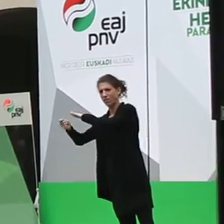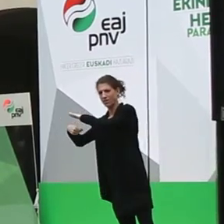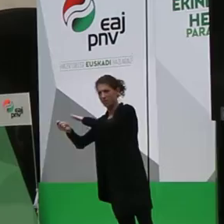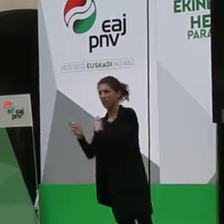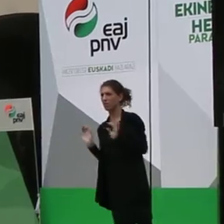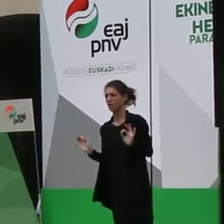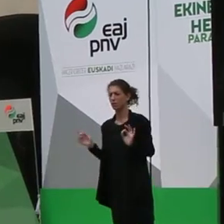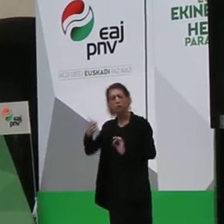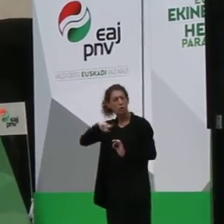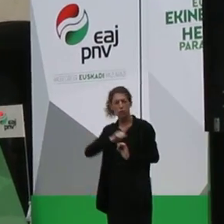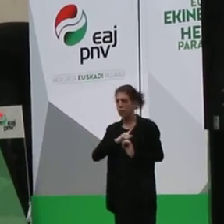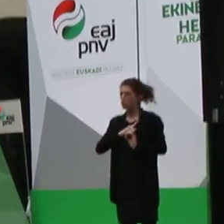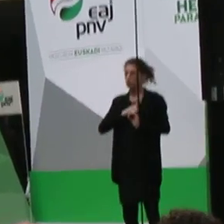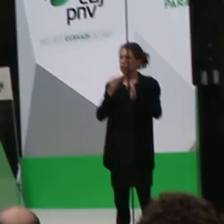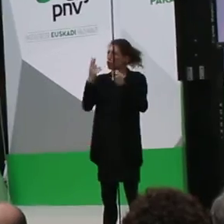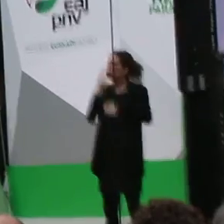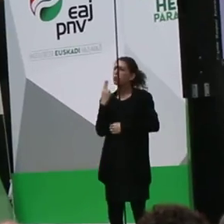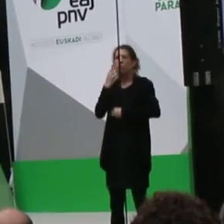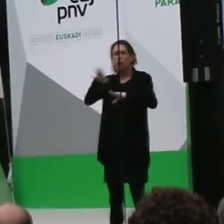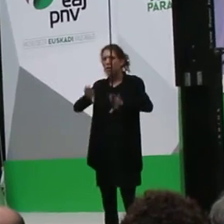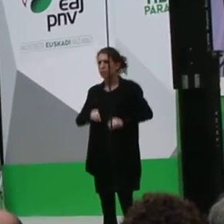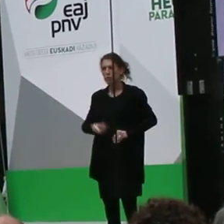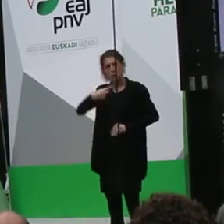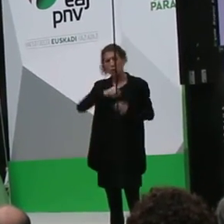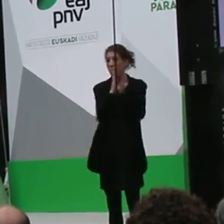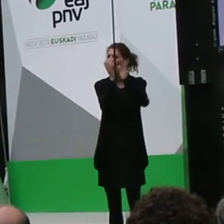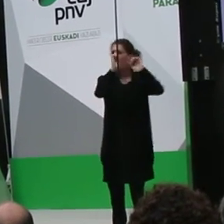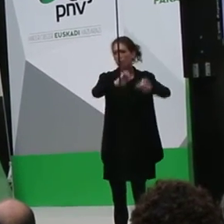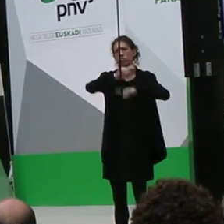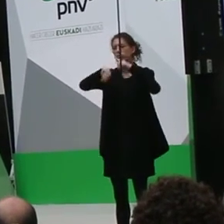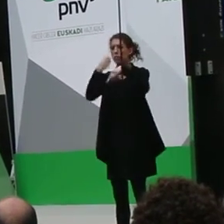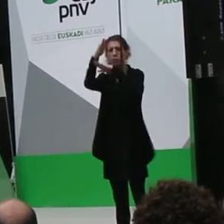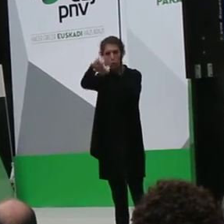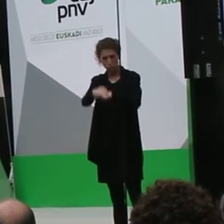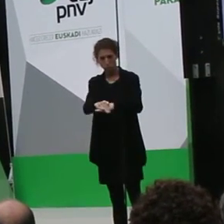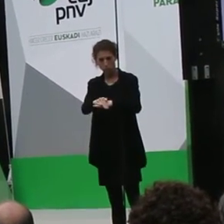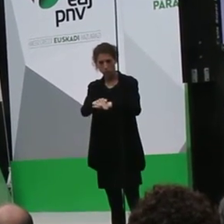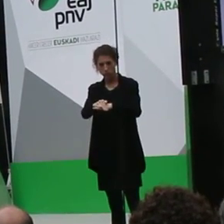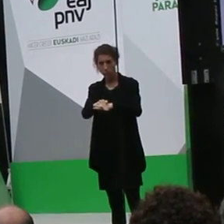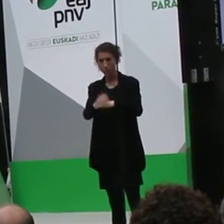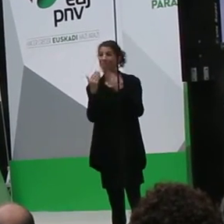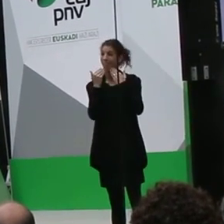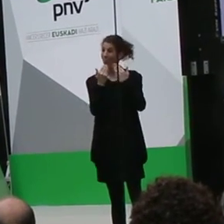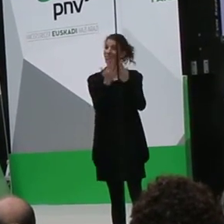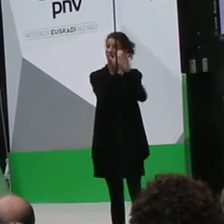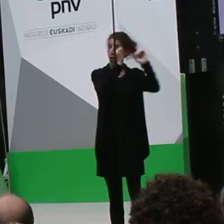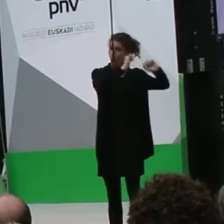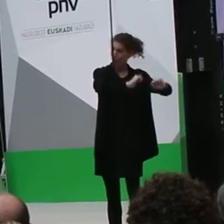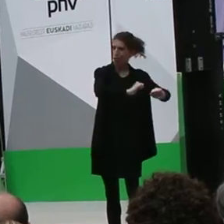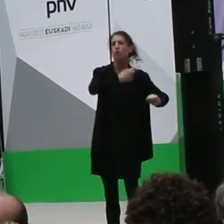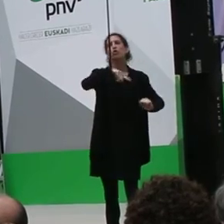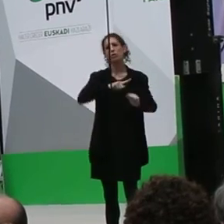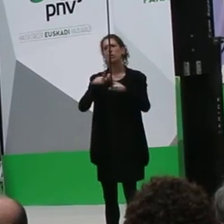el máximo esfuerzo por los acuerdos. Acuerdos que nos han permitido reactivar la economía